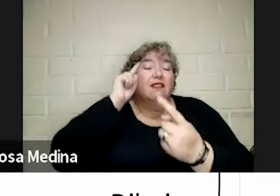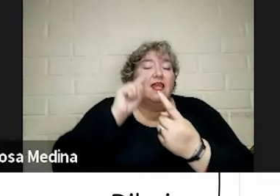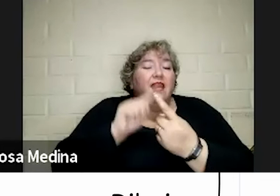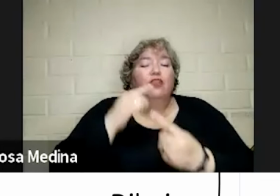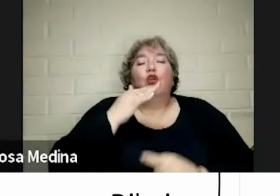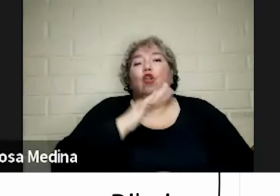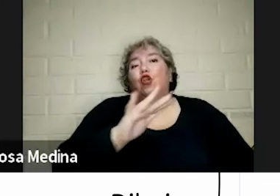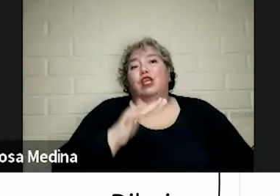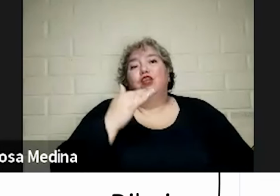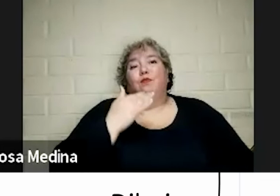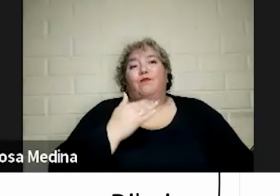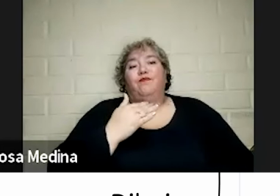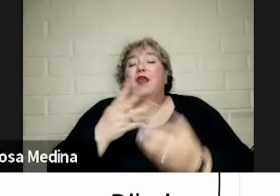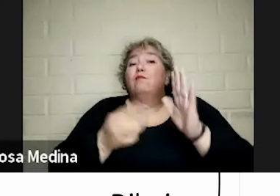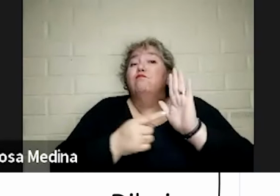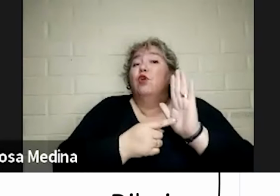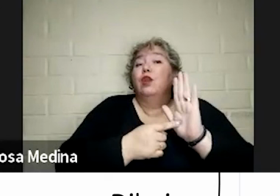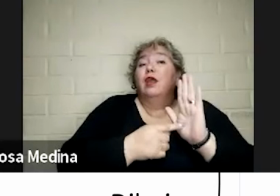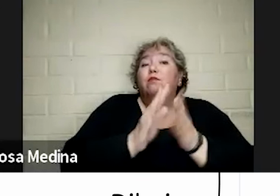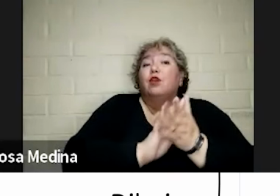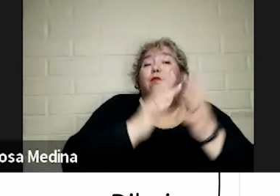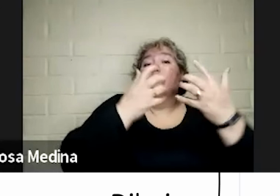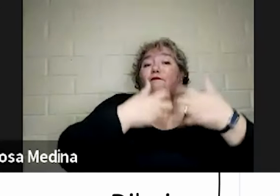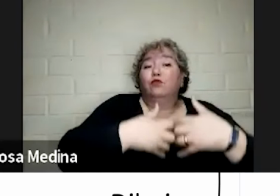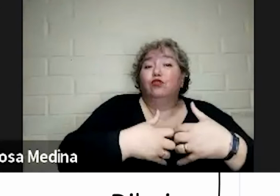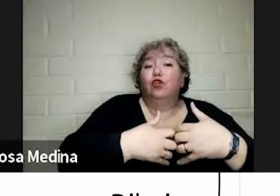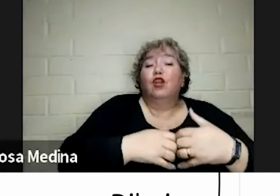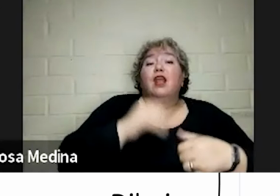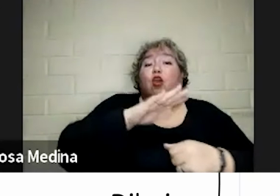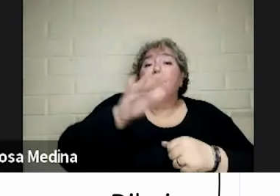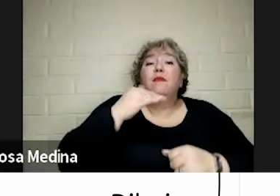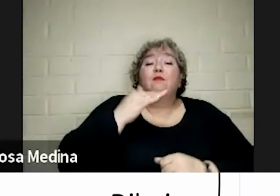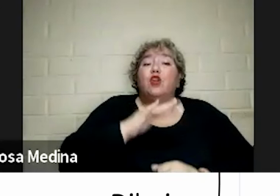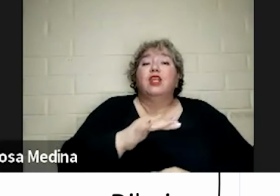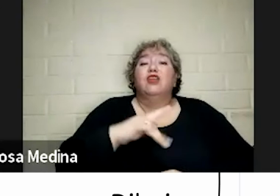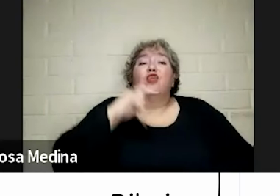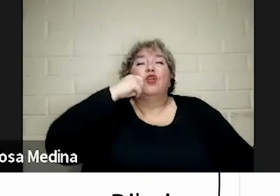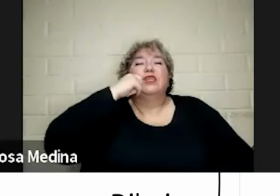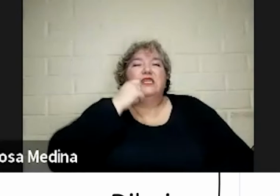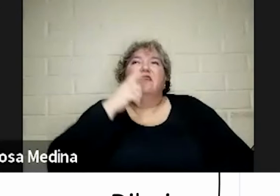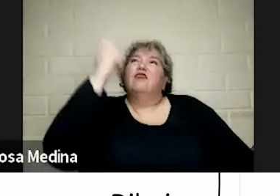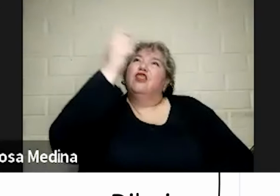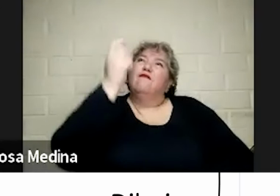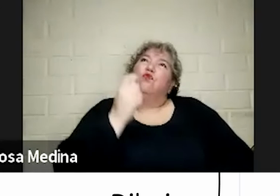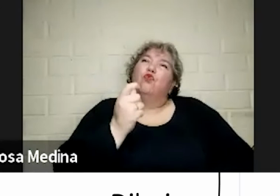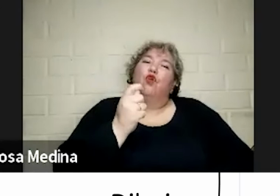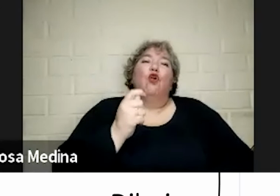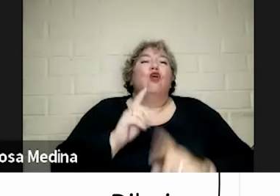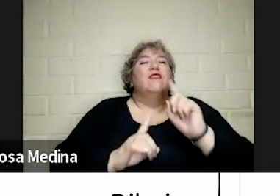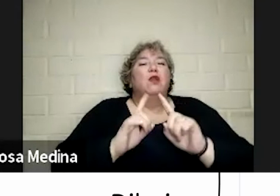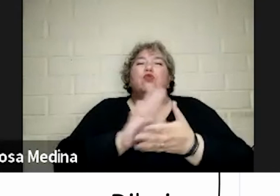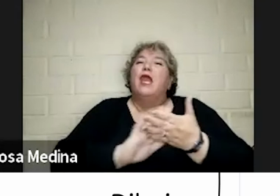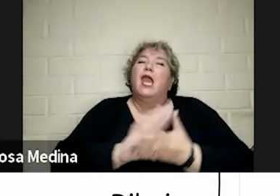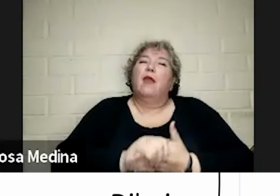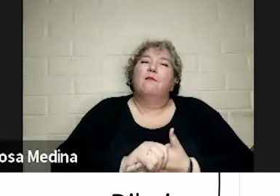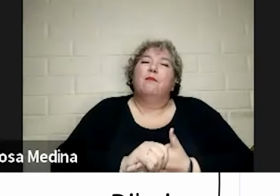niñas. Poner la función y luego que los mismos niños la definan, hagan un dibujo relacionado, den algunos ejemplos y